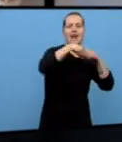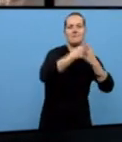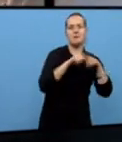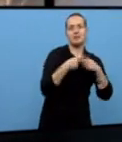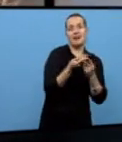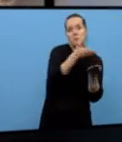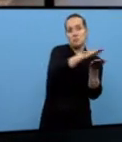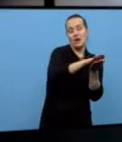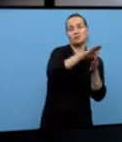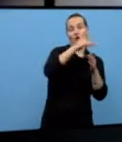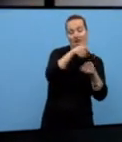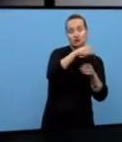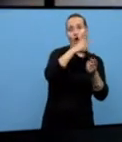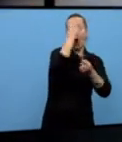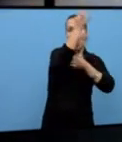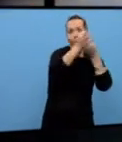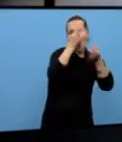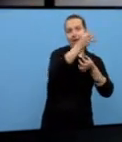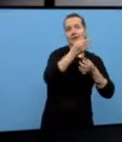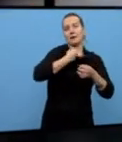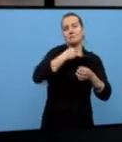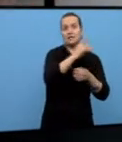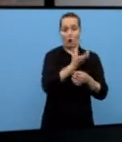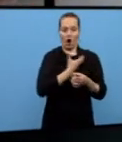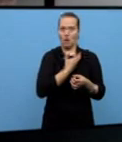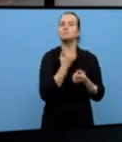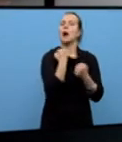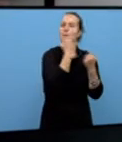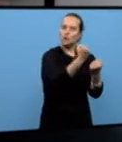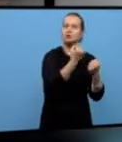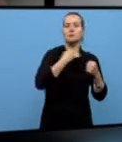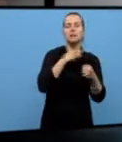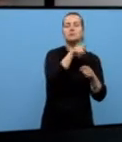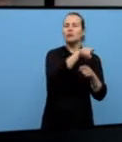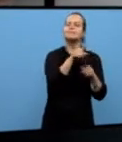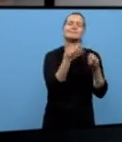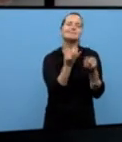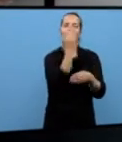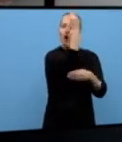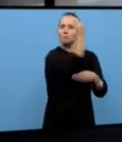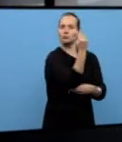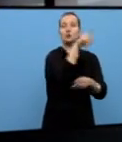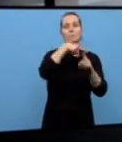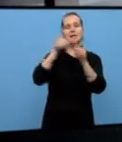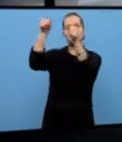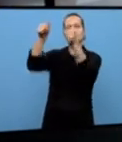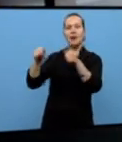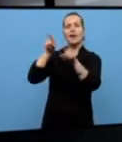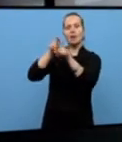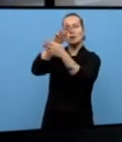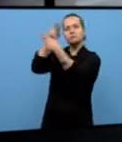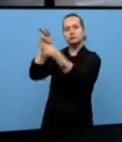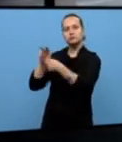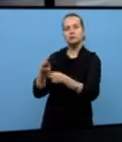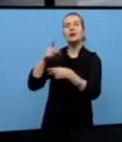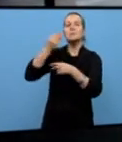nos actos que organizaron co apoio do concello e que consistiron na colocación dun busto e unha praca conmemorativa no lugar